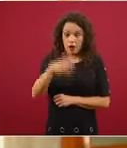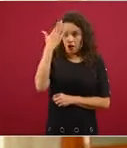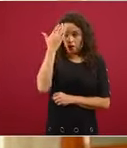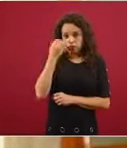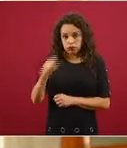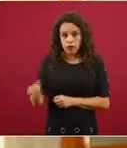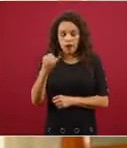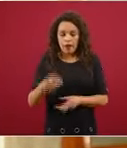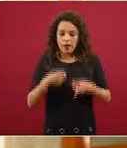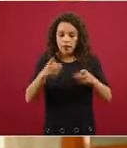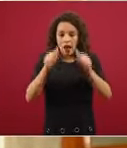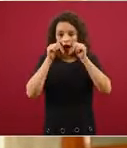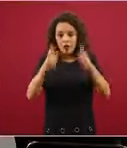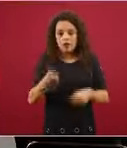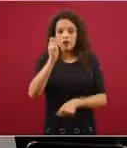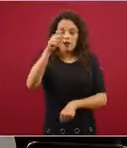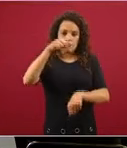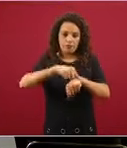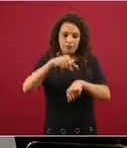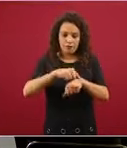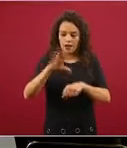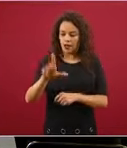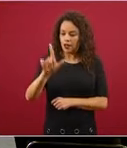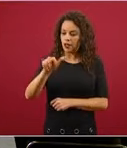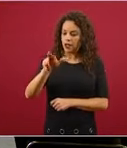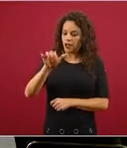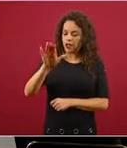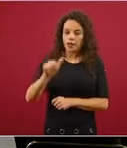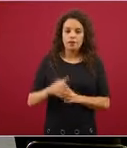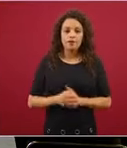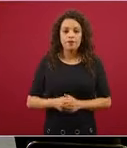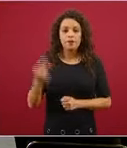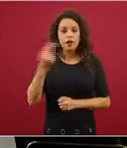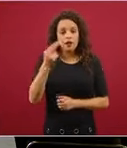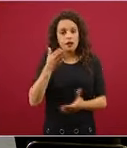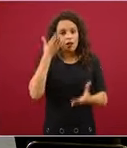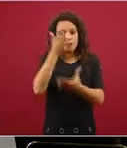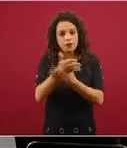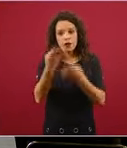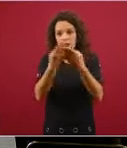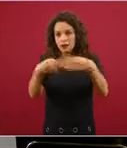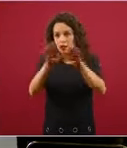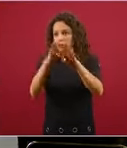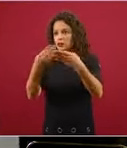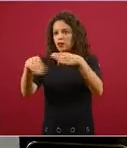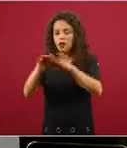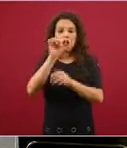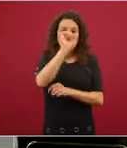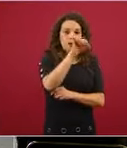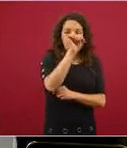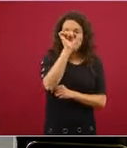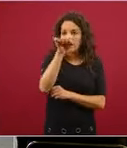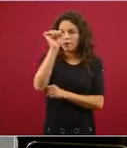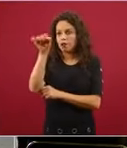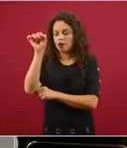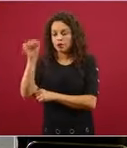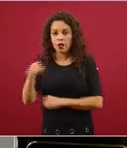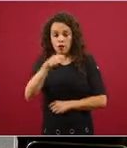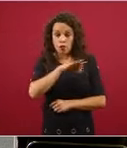atención clínica. Hay que visitar casa por casa. Primero, si se fijan, nuestro